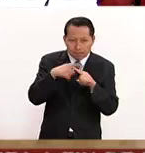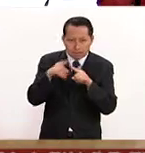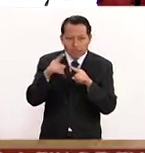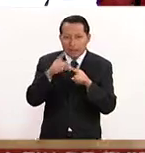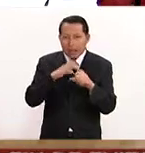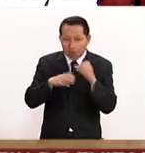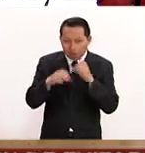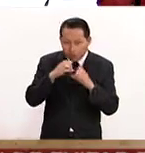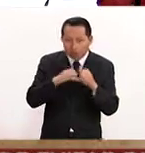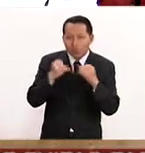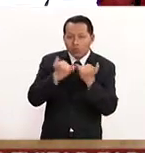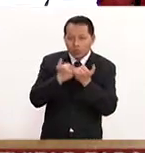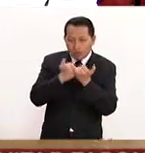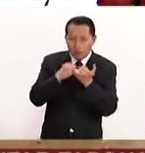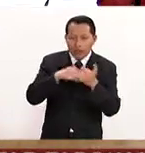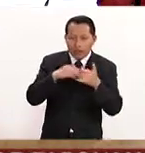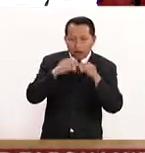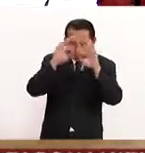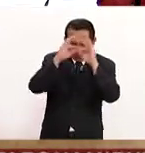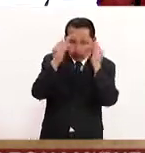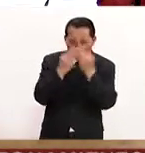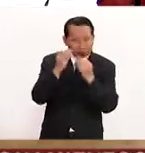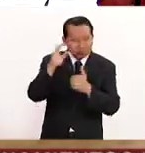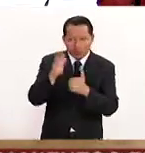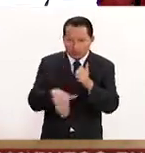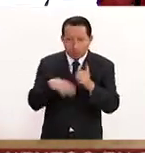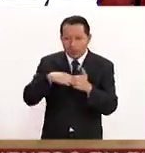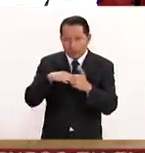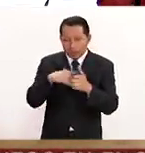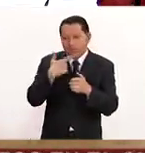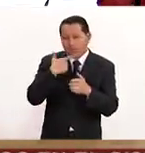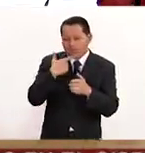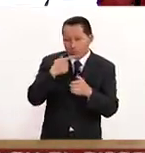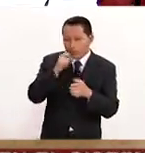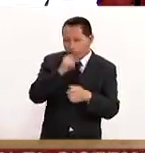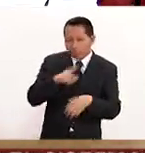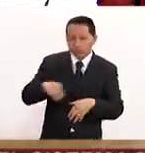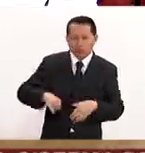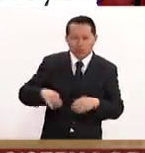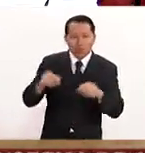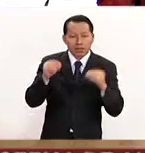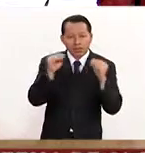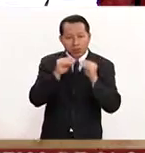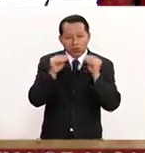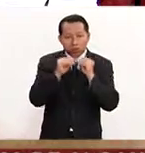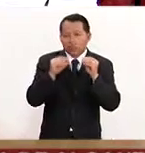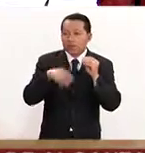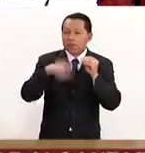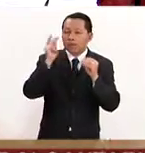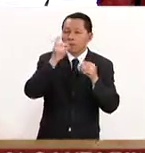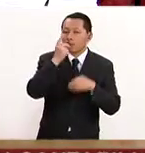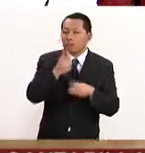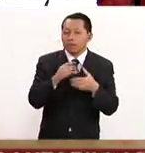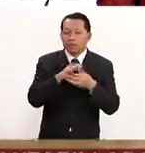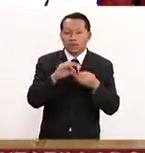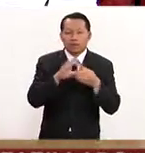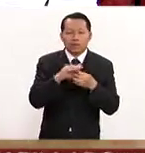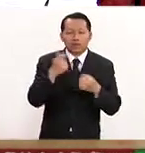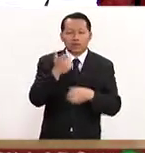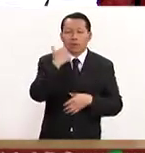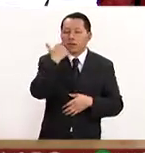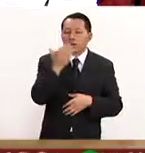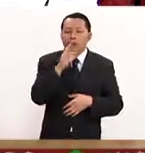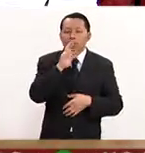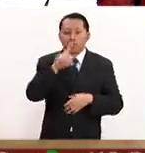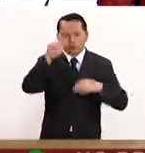y se acabó la unión aduanera. Eso ya lo anunció el gobierno británico en sus intereses de negociación. No obstante, dijeron que económicamente van a buscar los